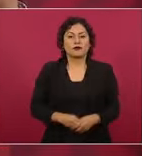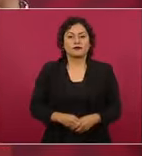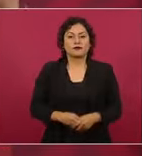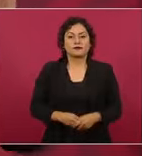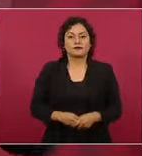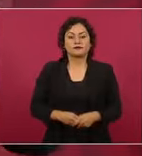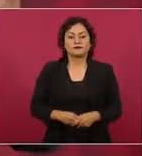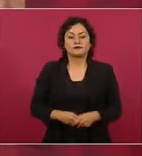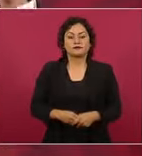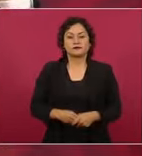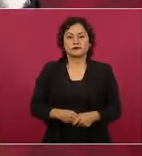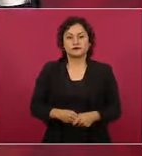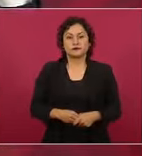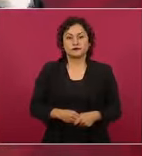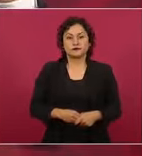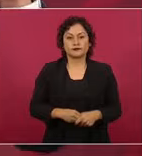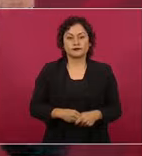van